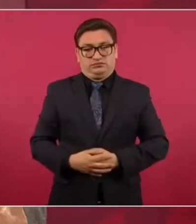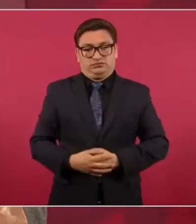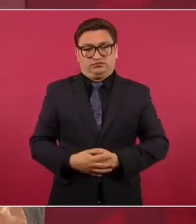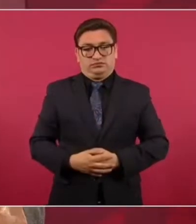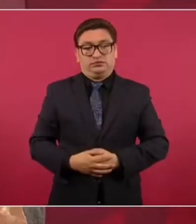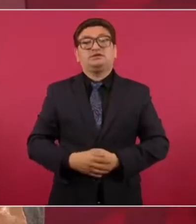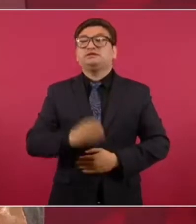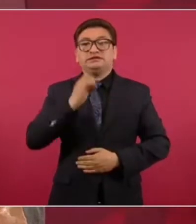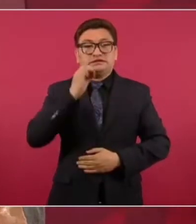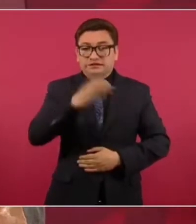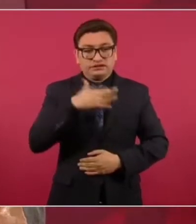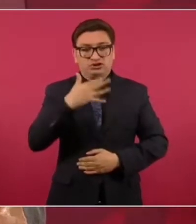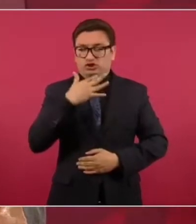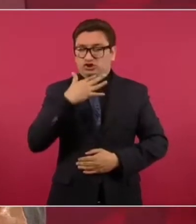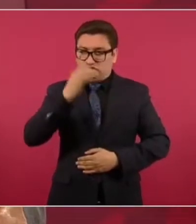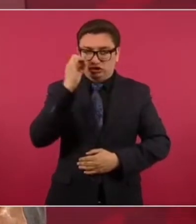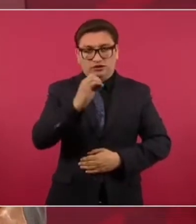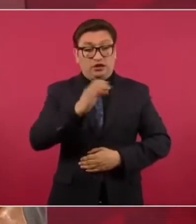Cero corrupción y cero impunidad.